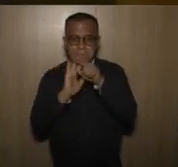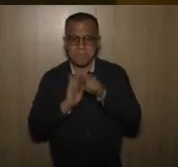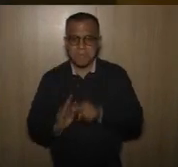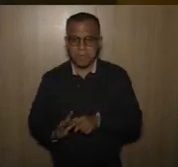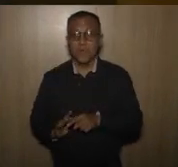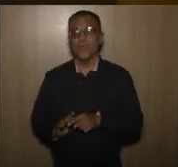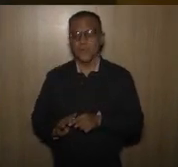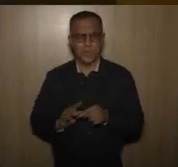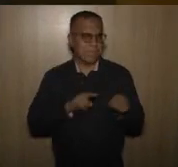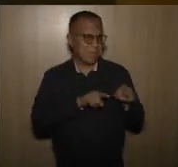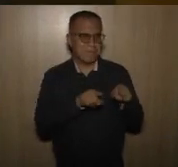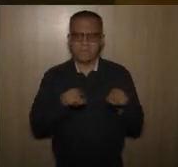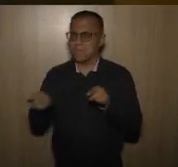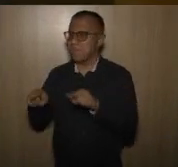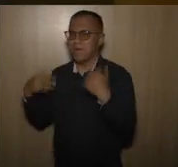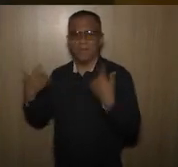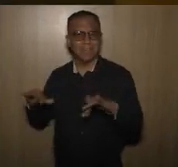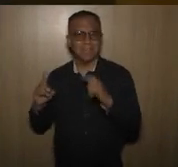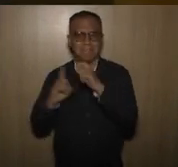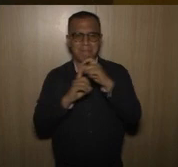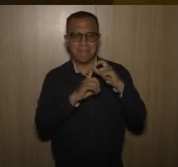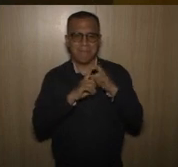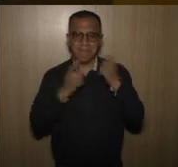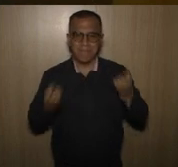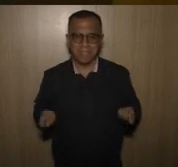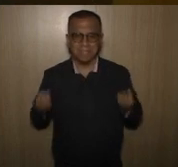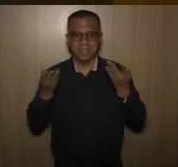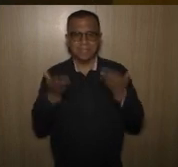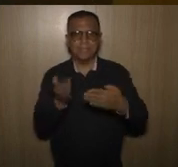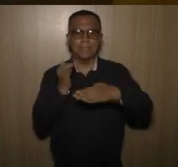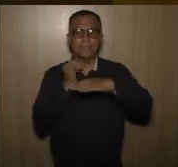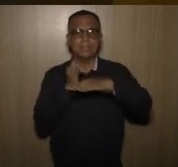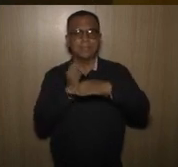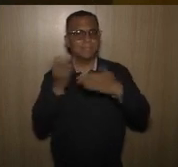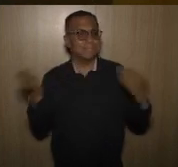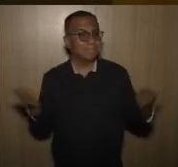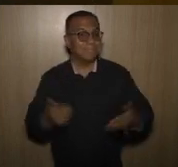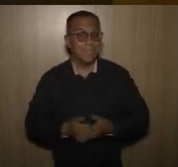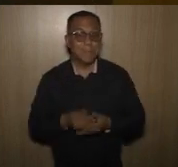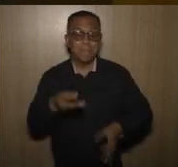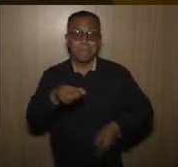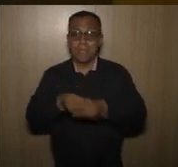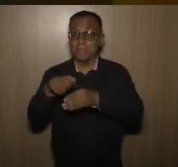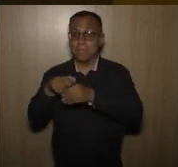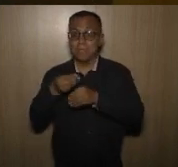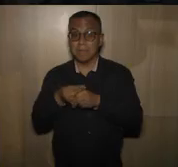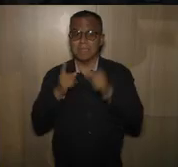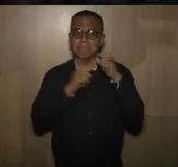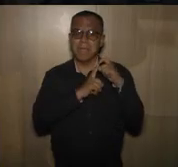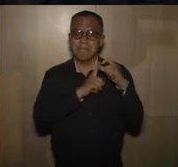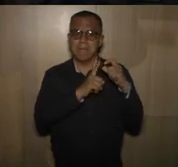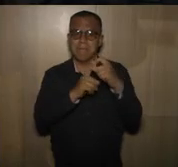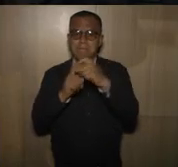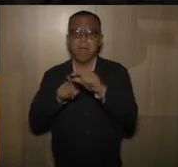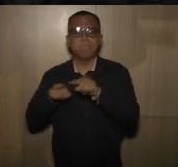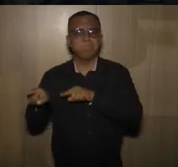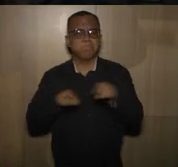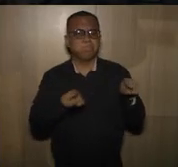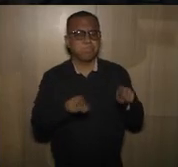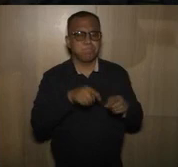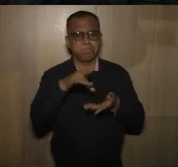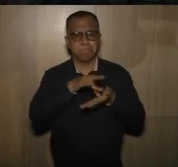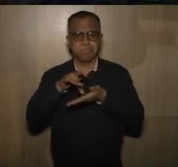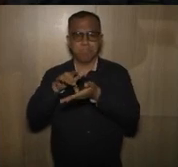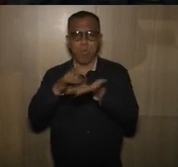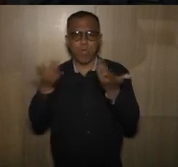muchas palabras clave tenemos para entregar a las instituciones y además que se suman a las palabras clave que ya nos venían entregando los participantes